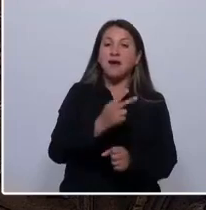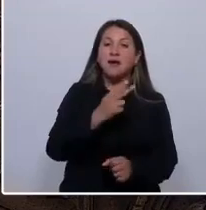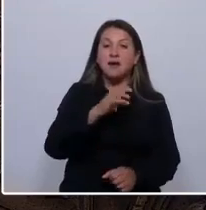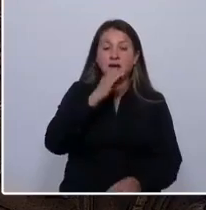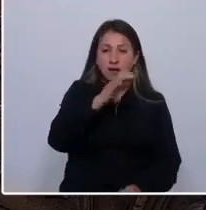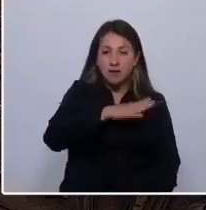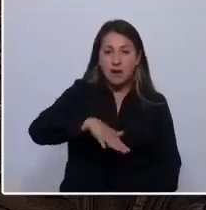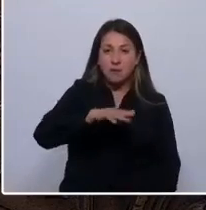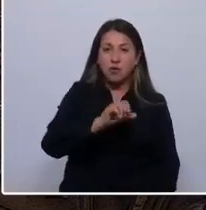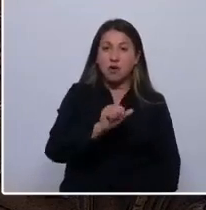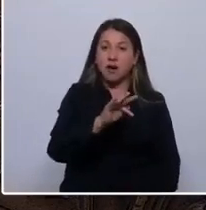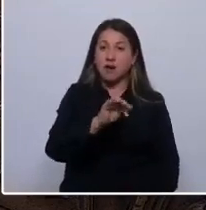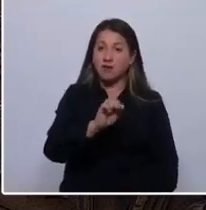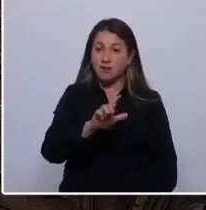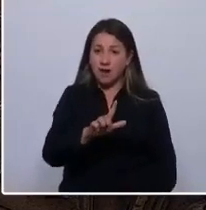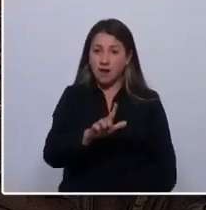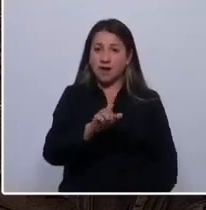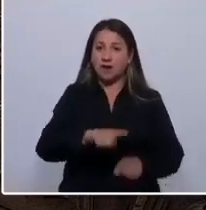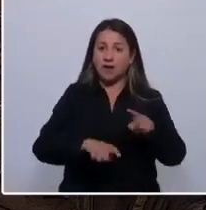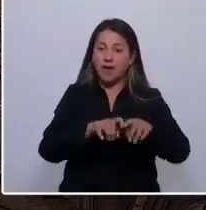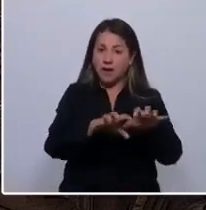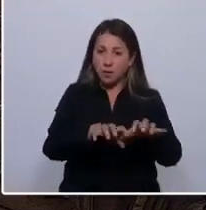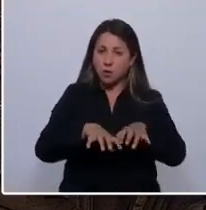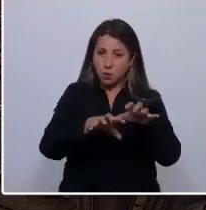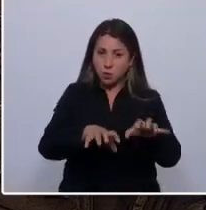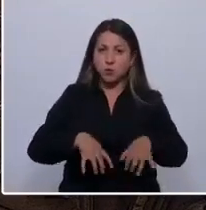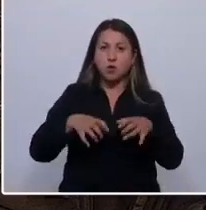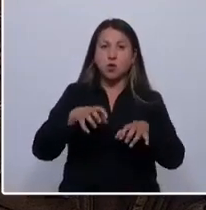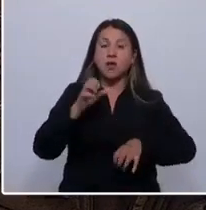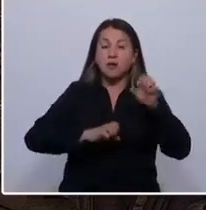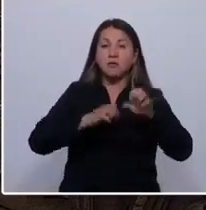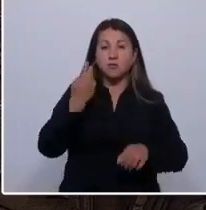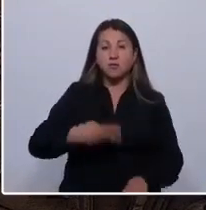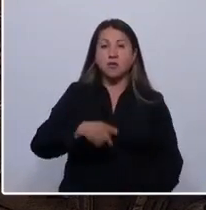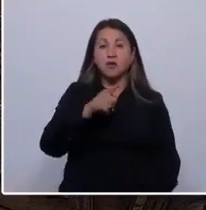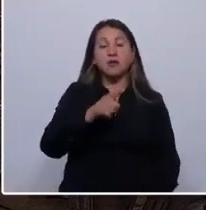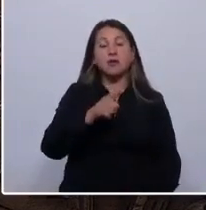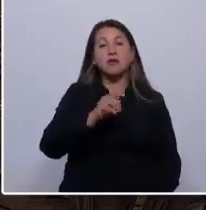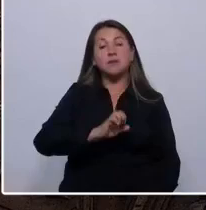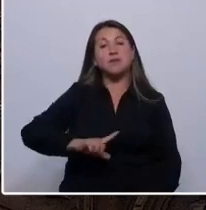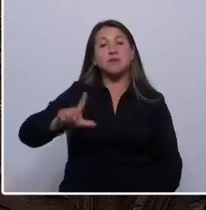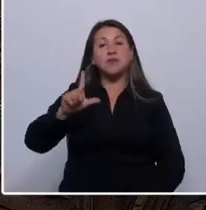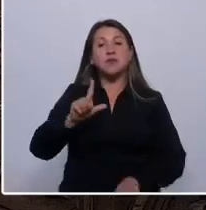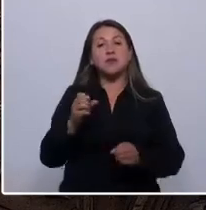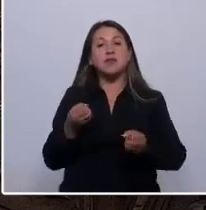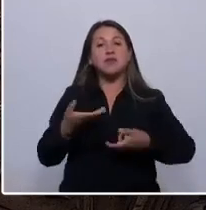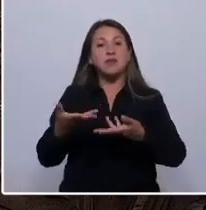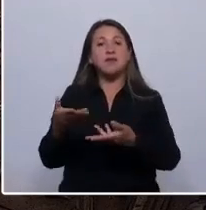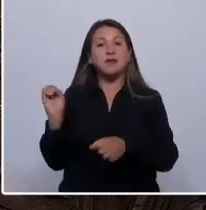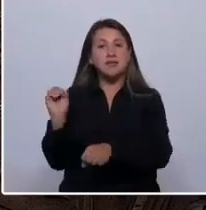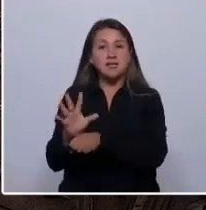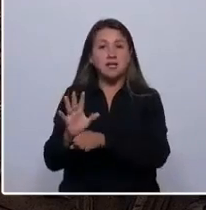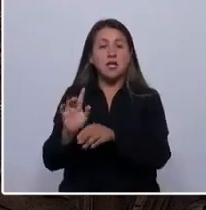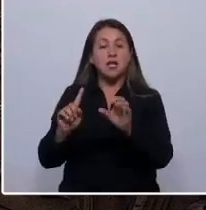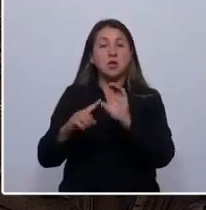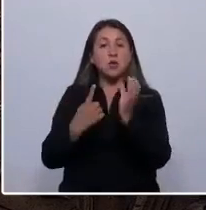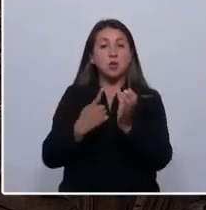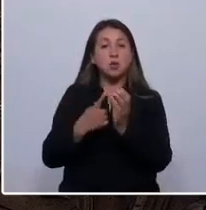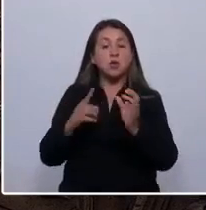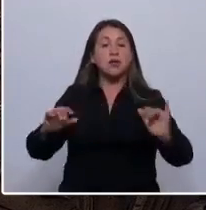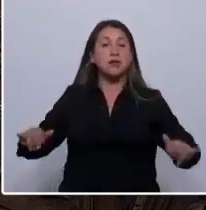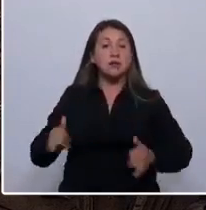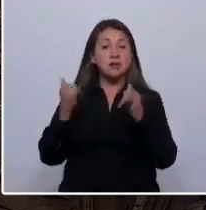Rafael Castillo, agricultor, empresario de un cine que llevaba cultura y entretención a los pueblos